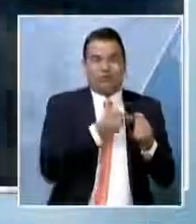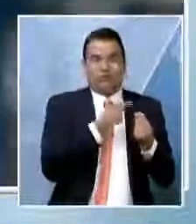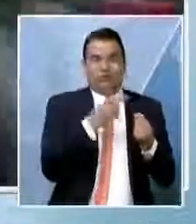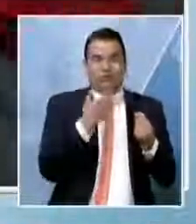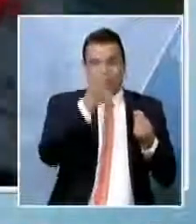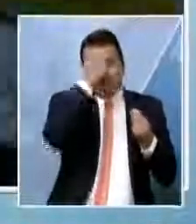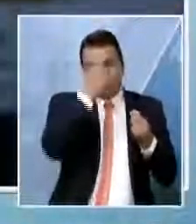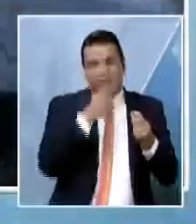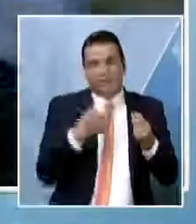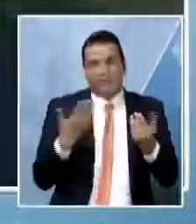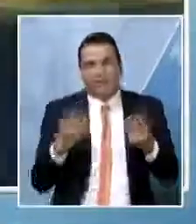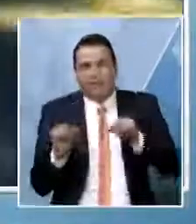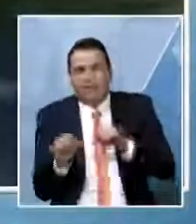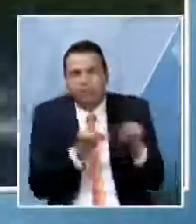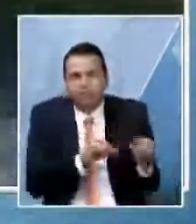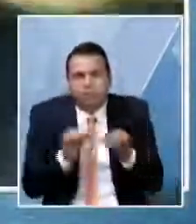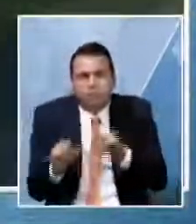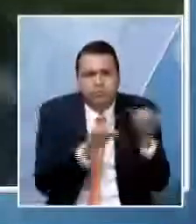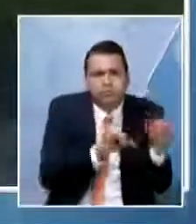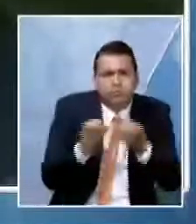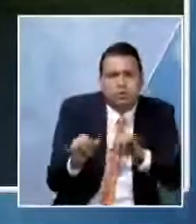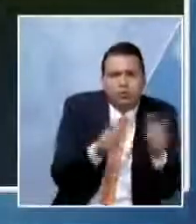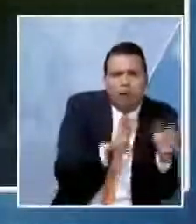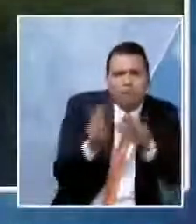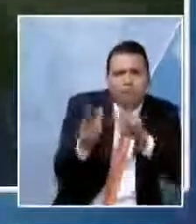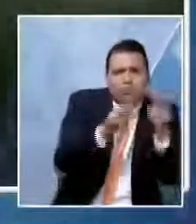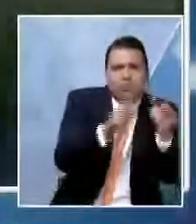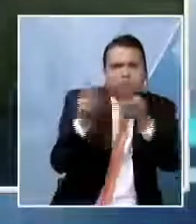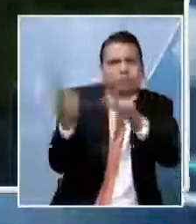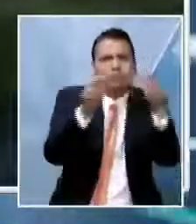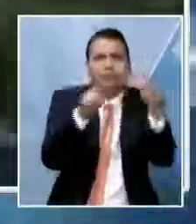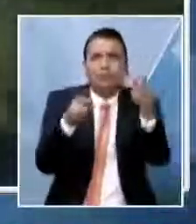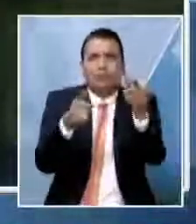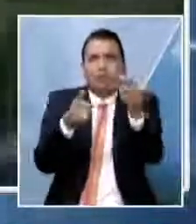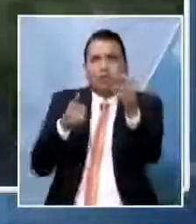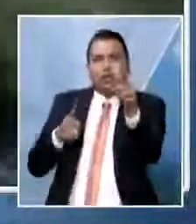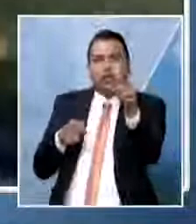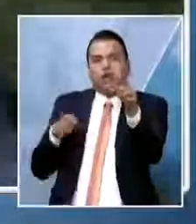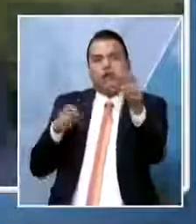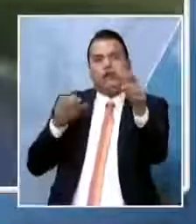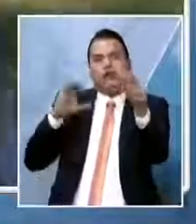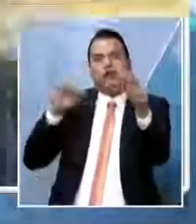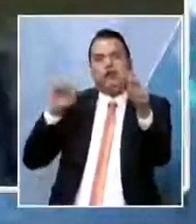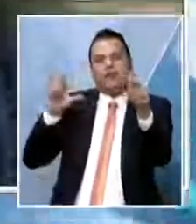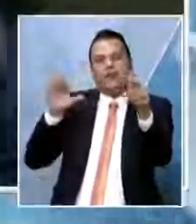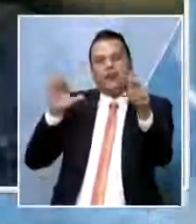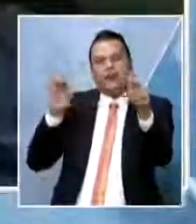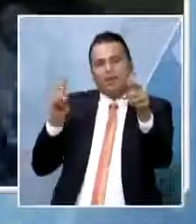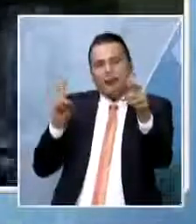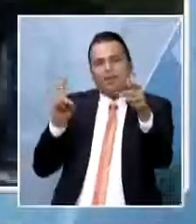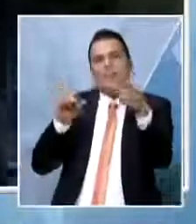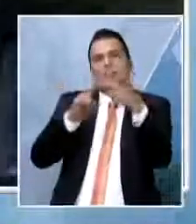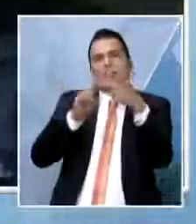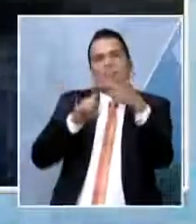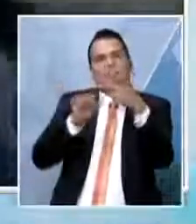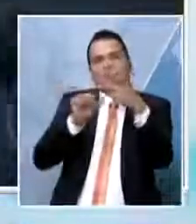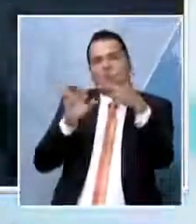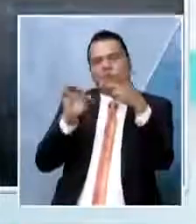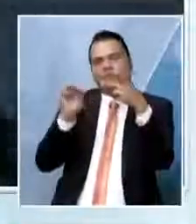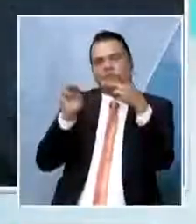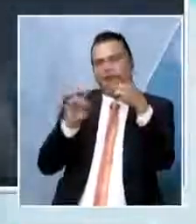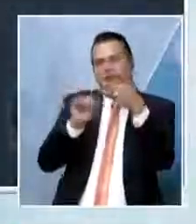la carrera al inicio con estas subidas y todo, donde se ha quedado Caleb Ewan y Sam Bene, que eran los hombres a